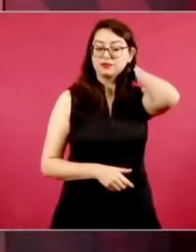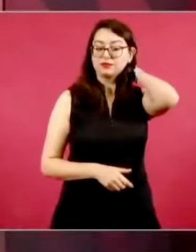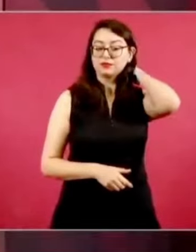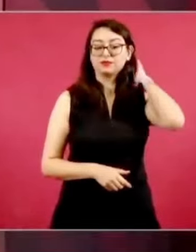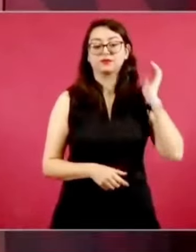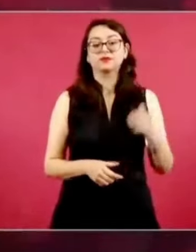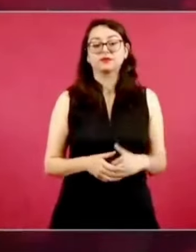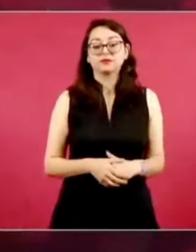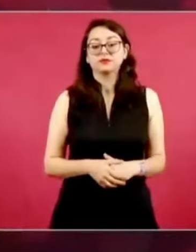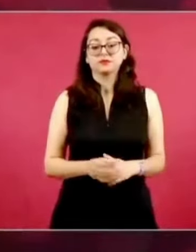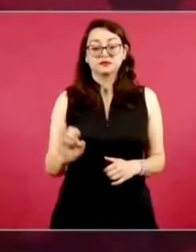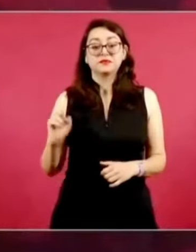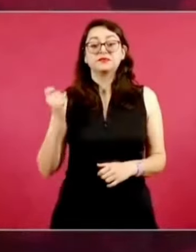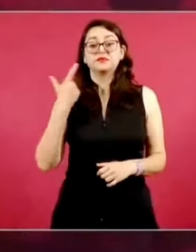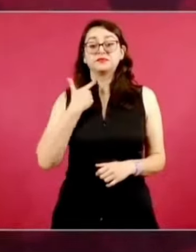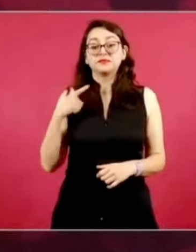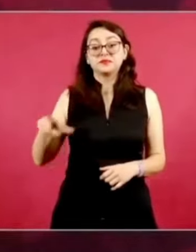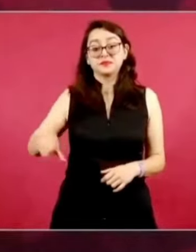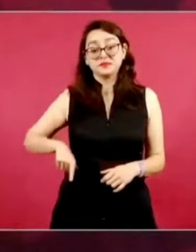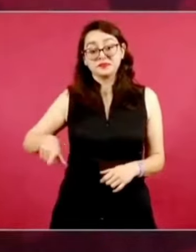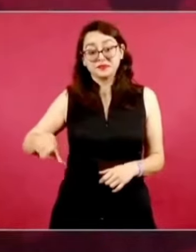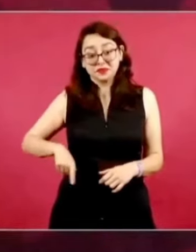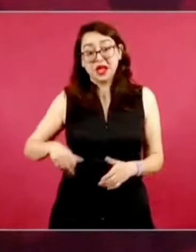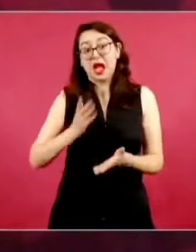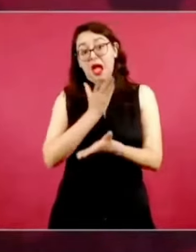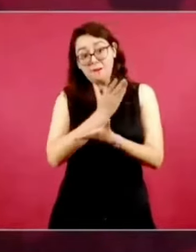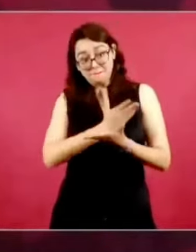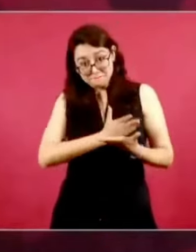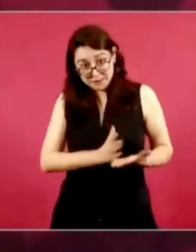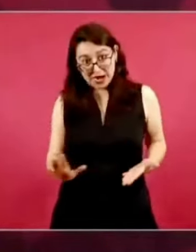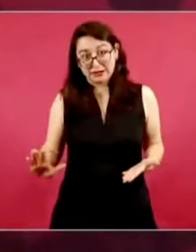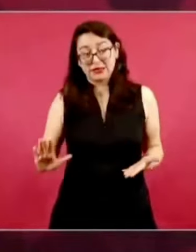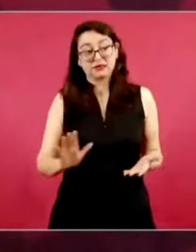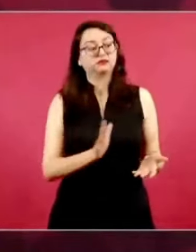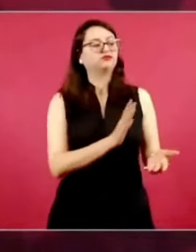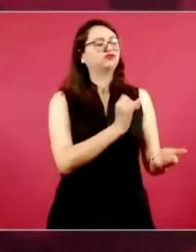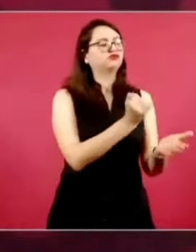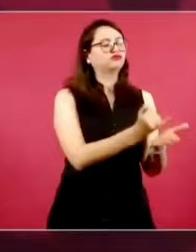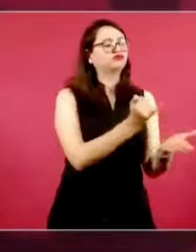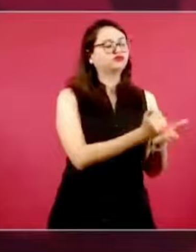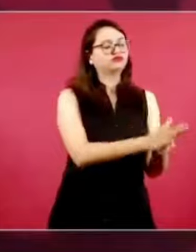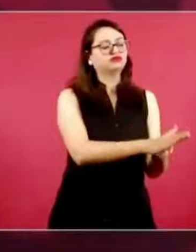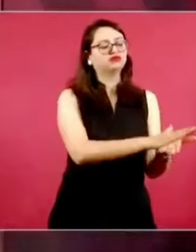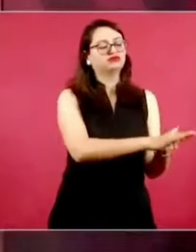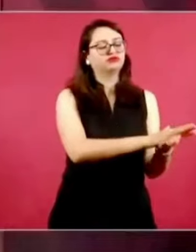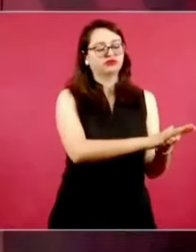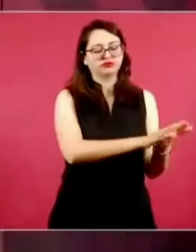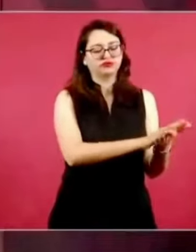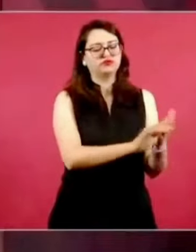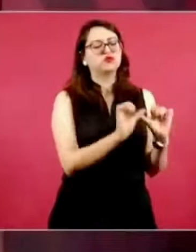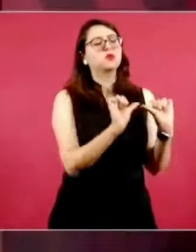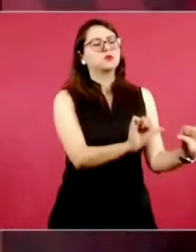problema de México era que se recaudaba muy